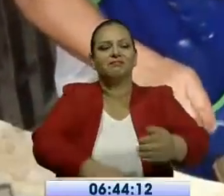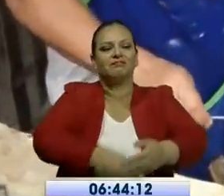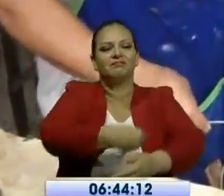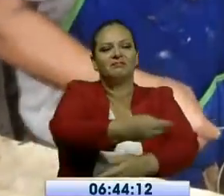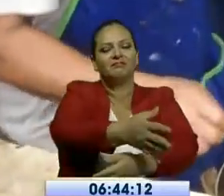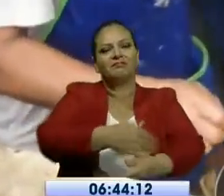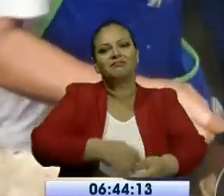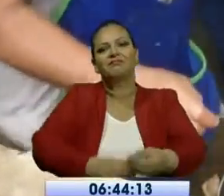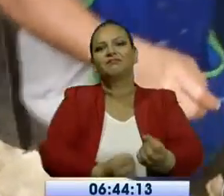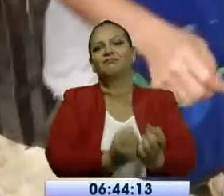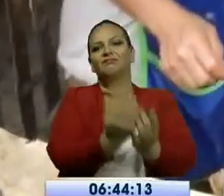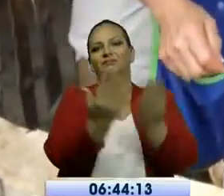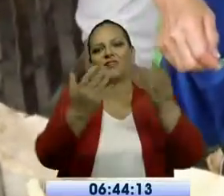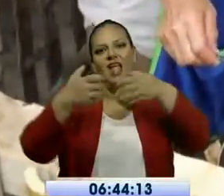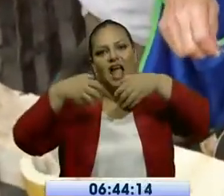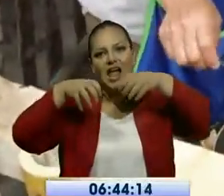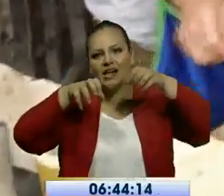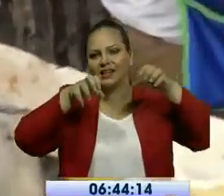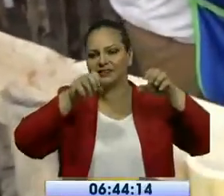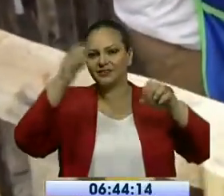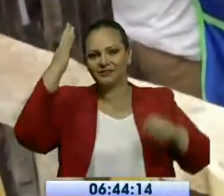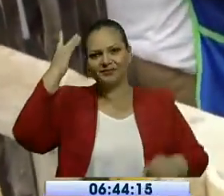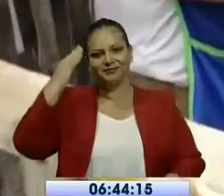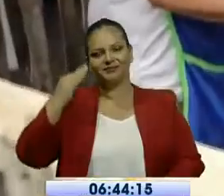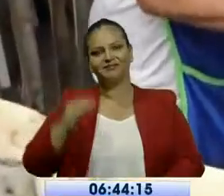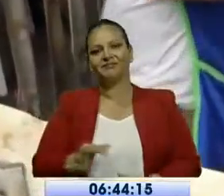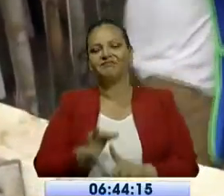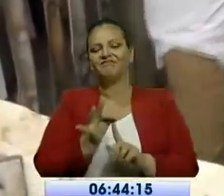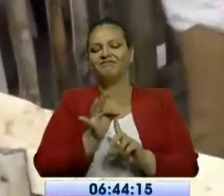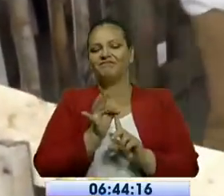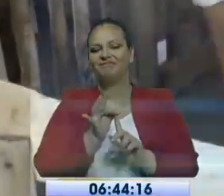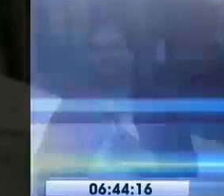informó Odette Camacho.